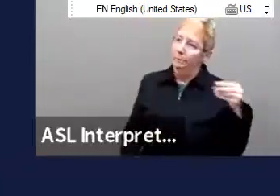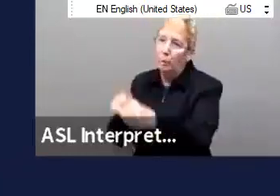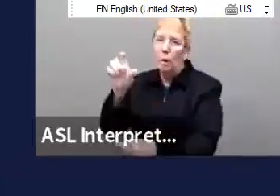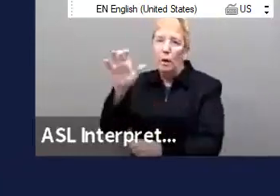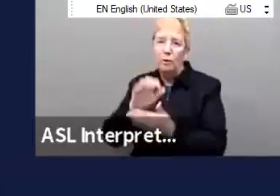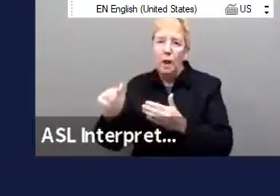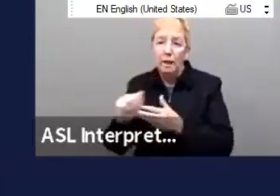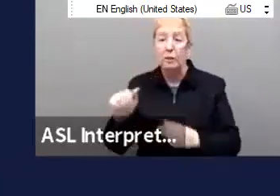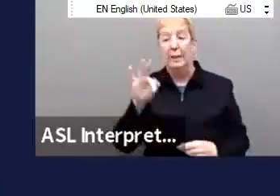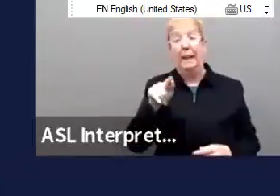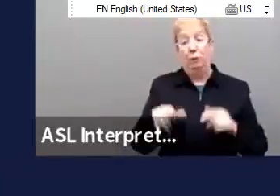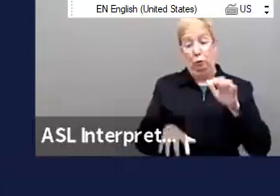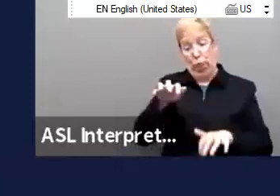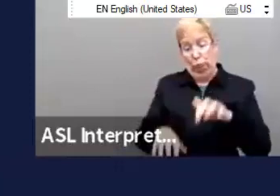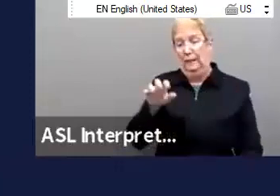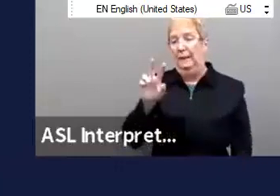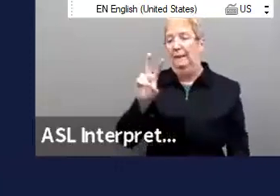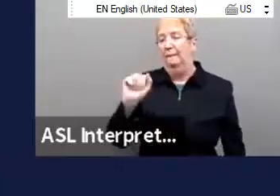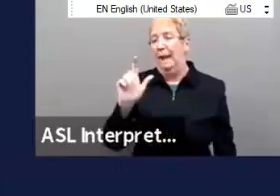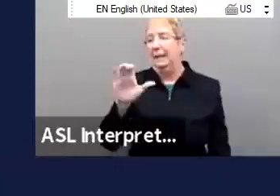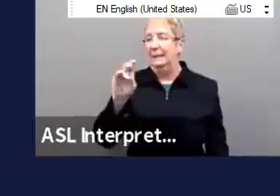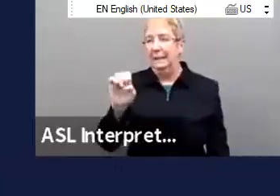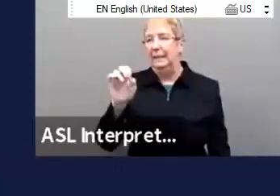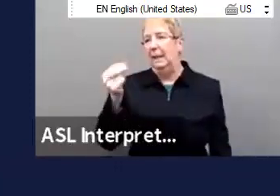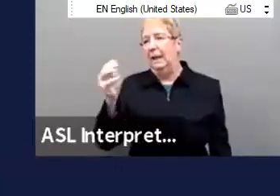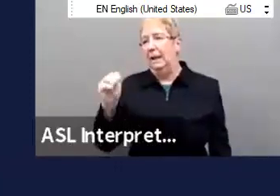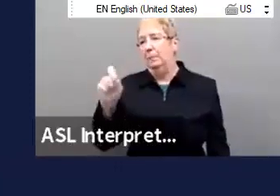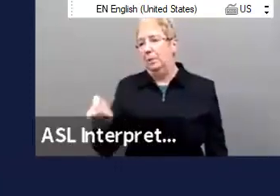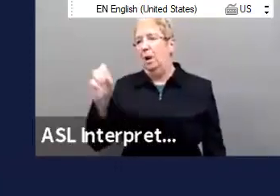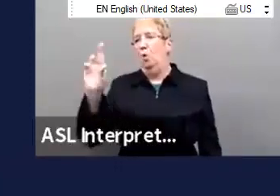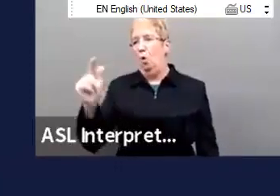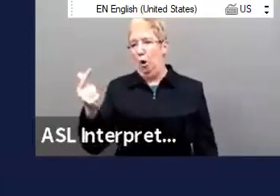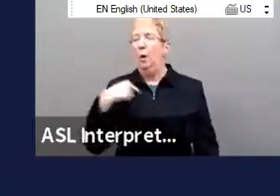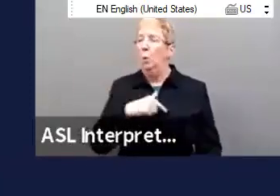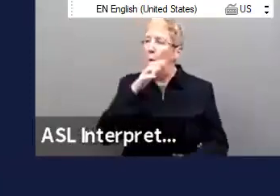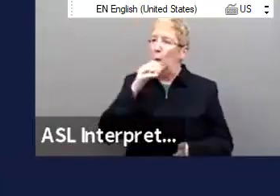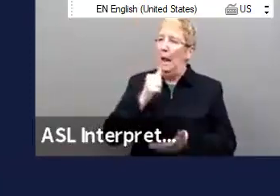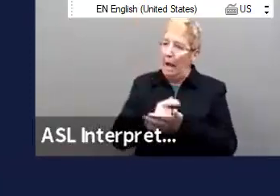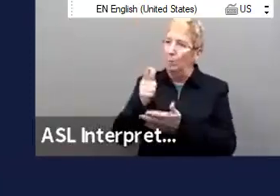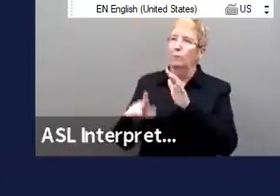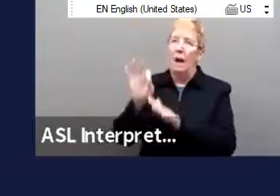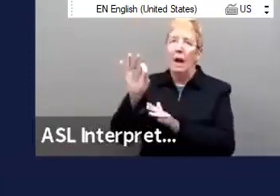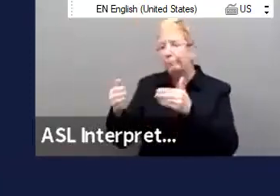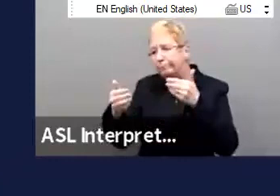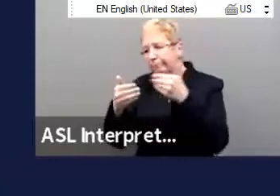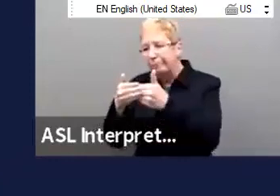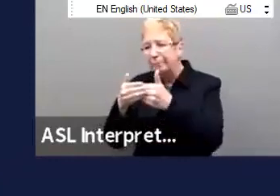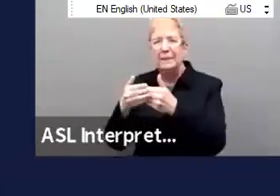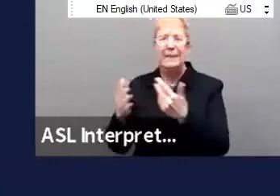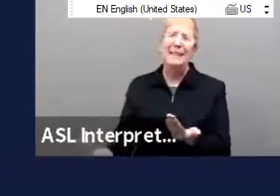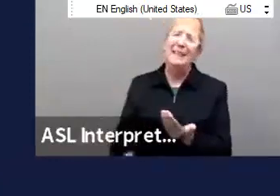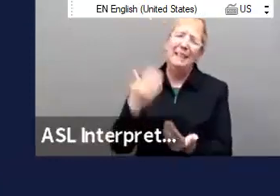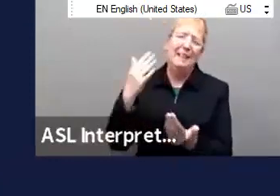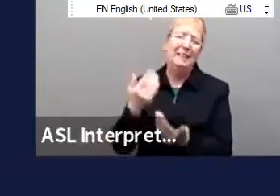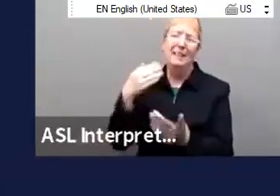pacientes. Vacunarse es la clave para tener un Nuevo México seguro y sano. Pueden programar su inyección. Como todos